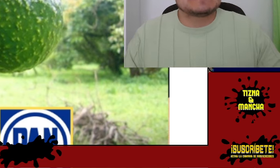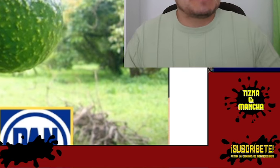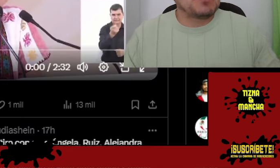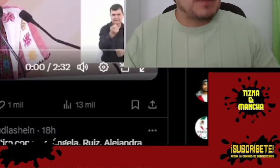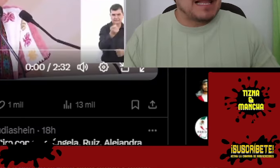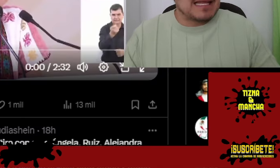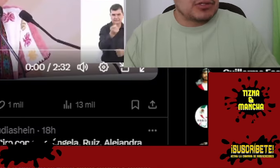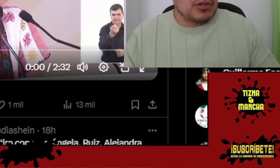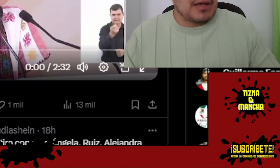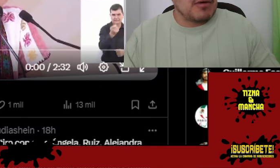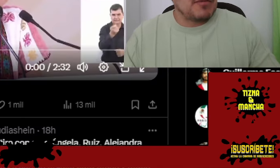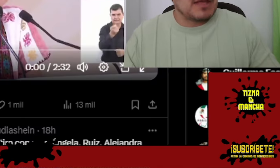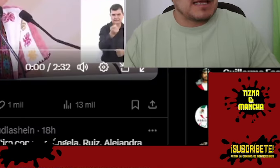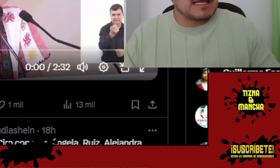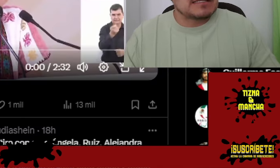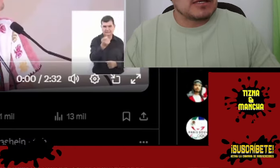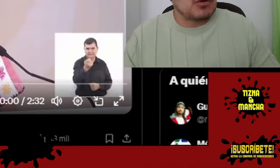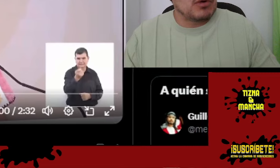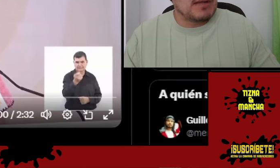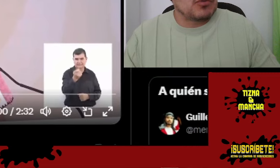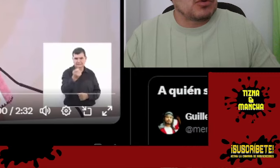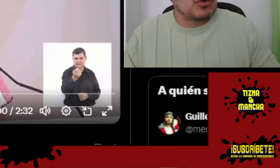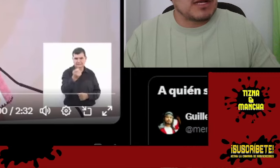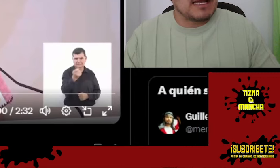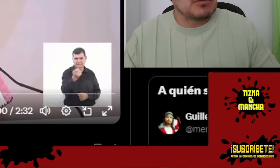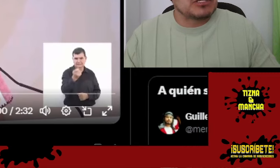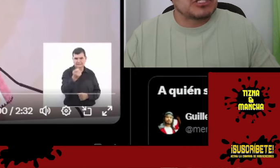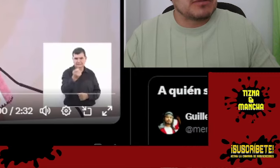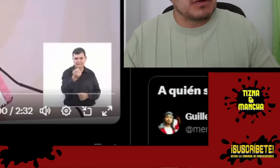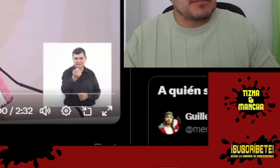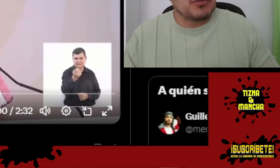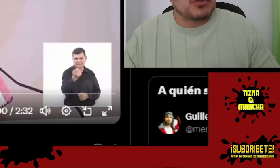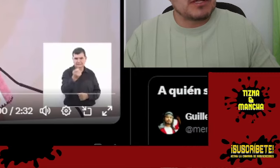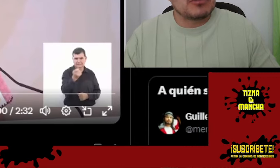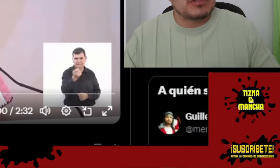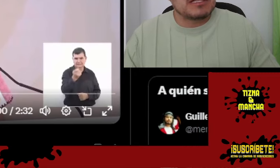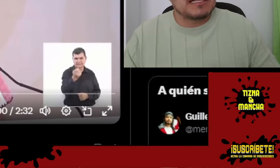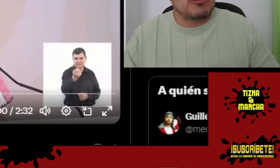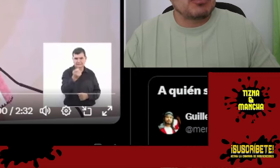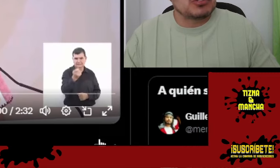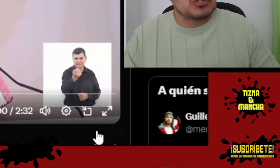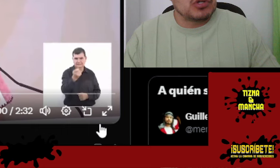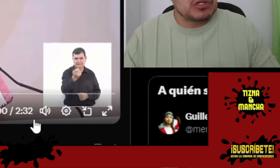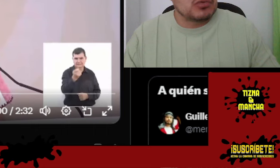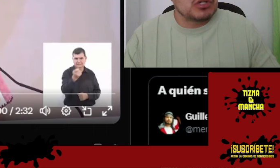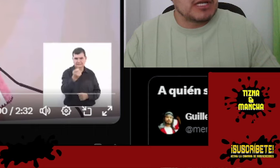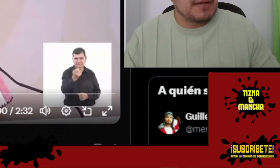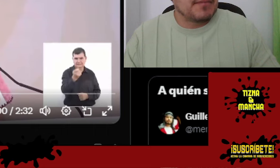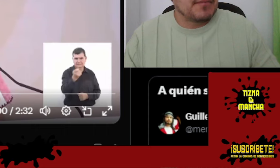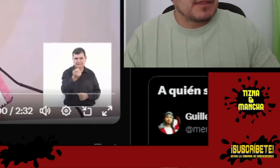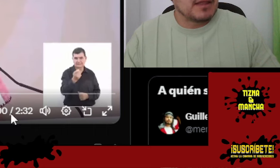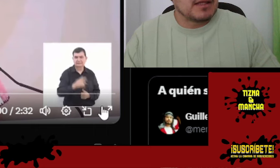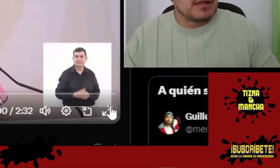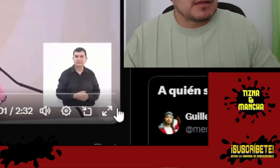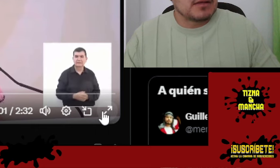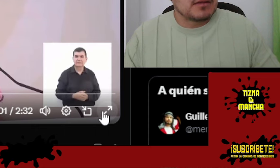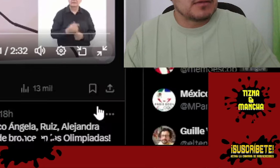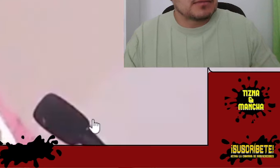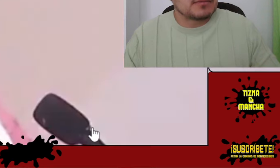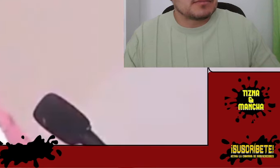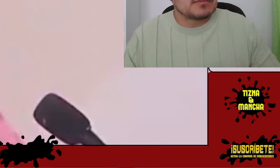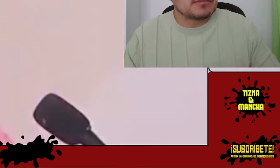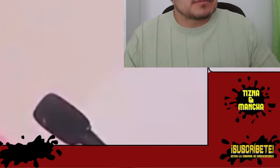es que este baldazo de agua fría que les dejó la doctora Claudia Sheinbaum no tiene contenta a la oposición. Escúchenla. Vamos a